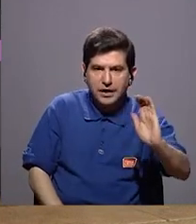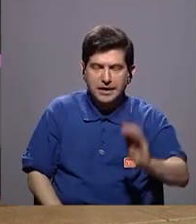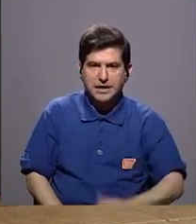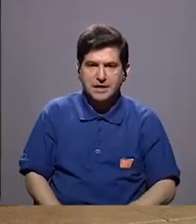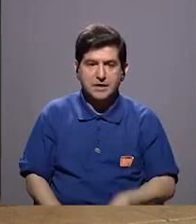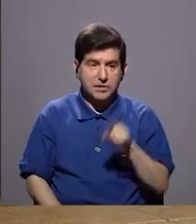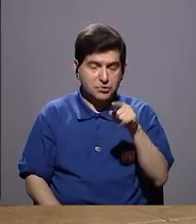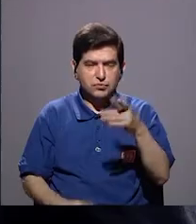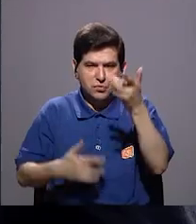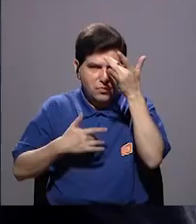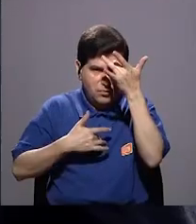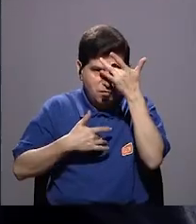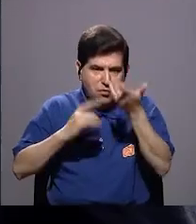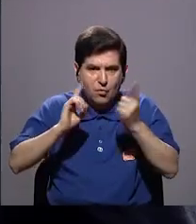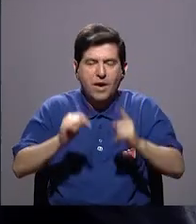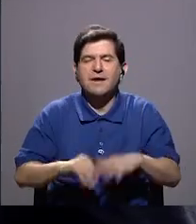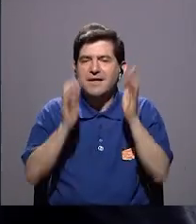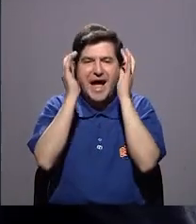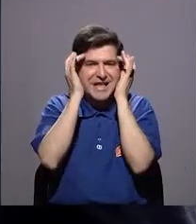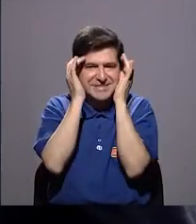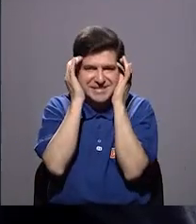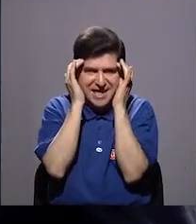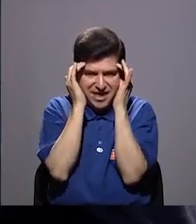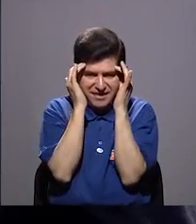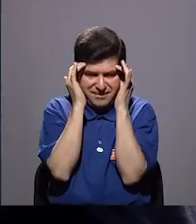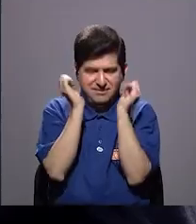la principal patología va a ser ansiedad.